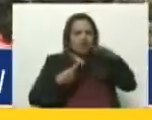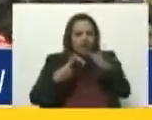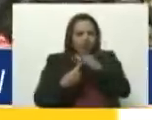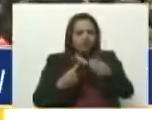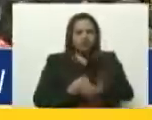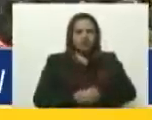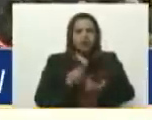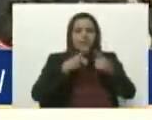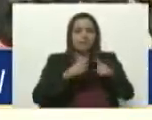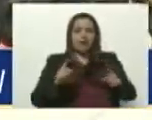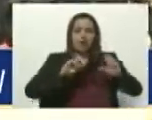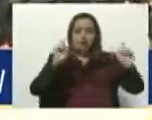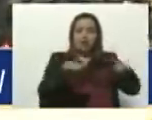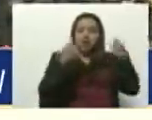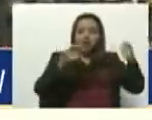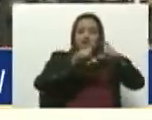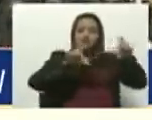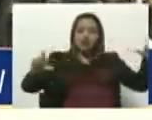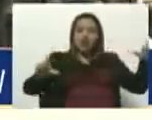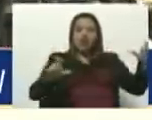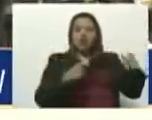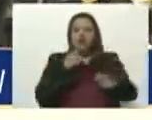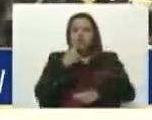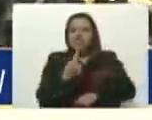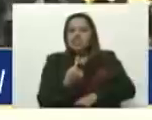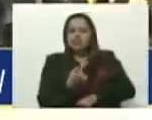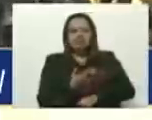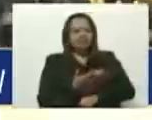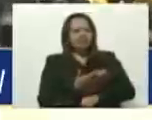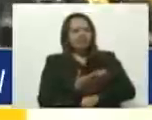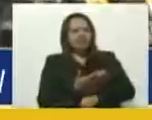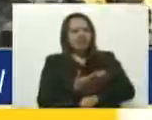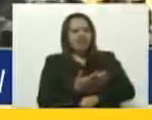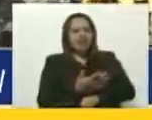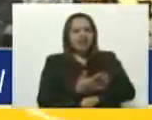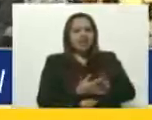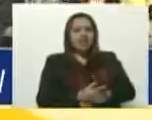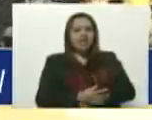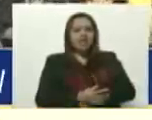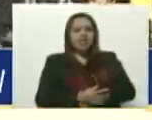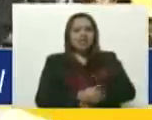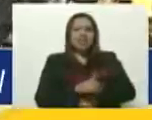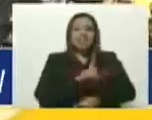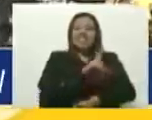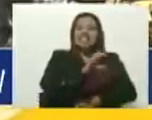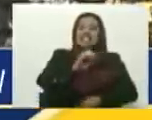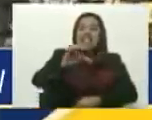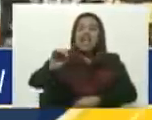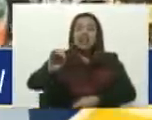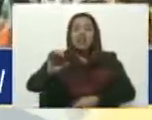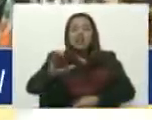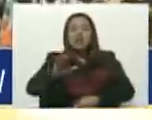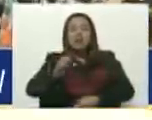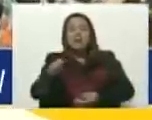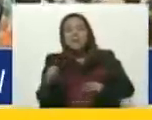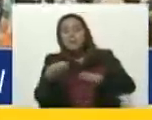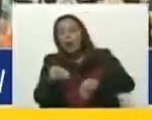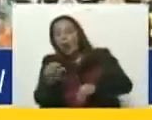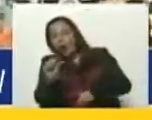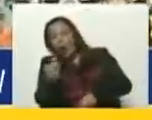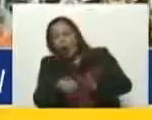efe el titular de f fue 200 800 cientos de